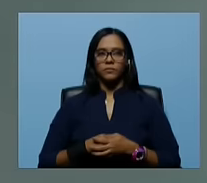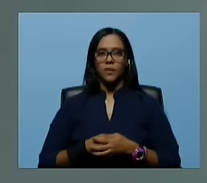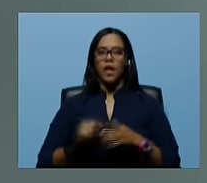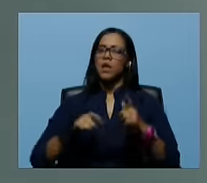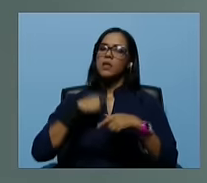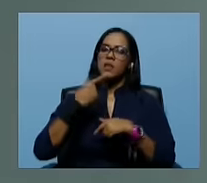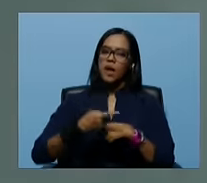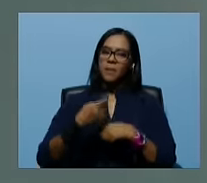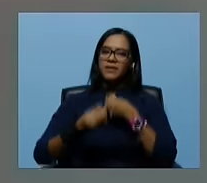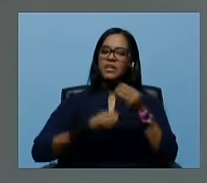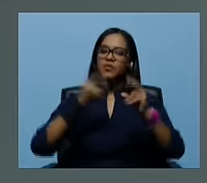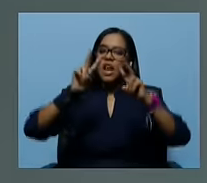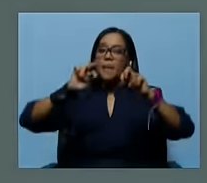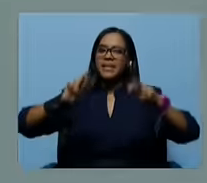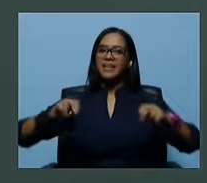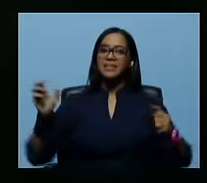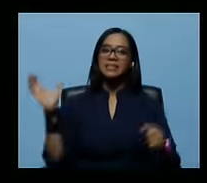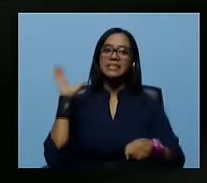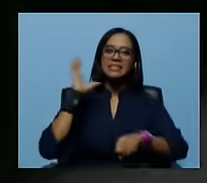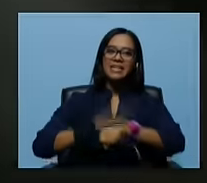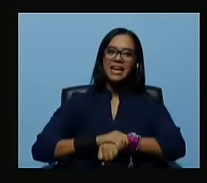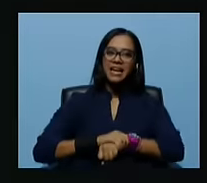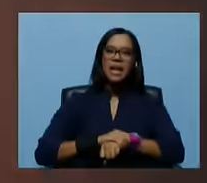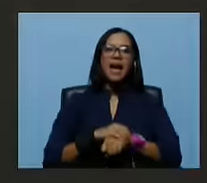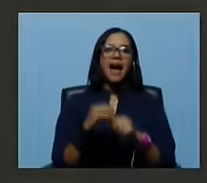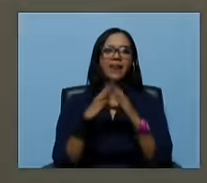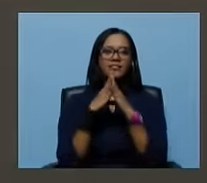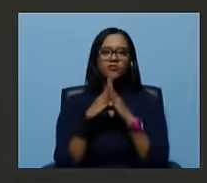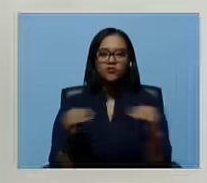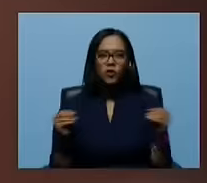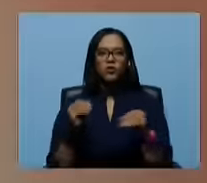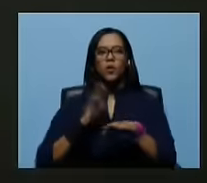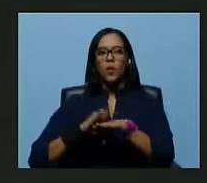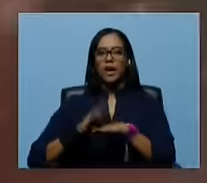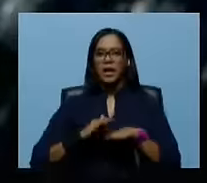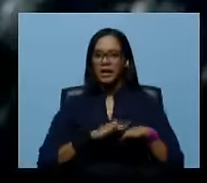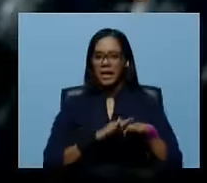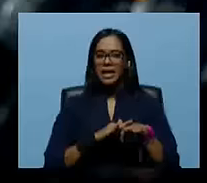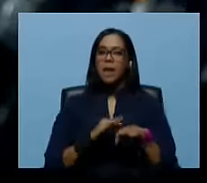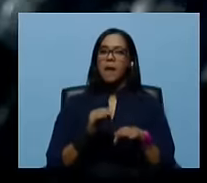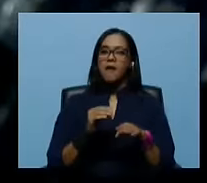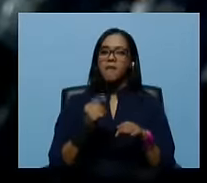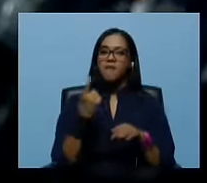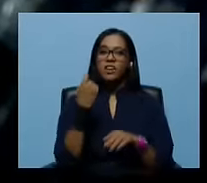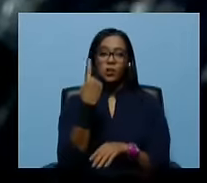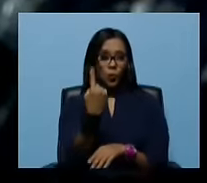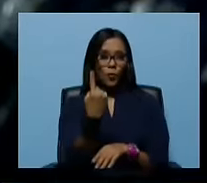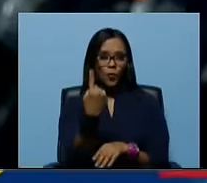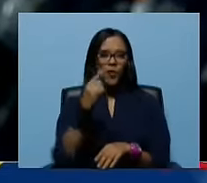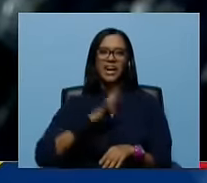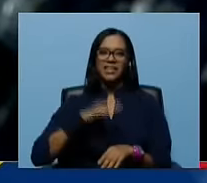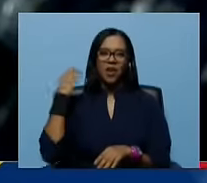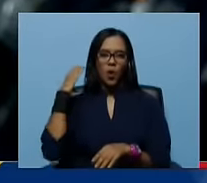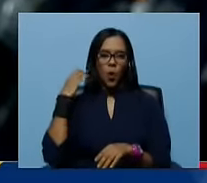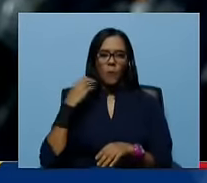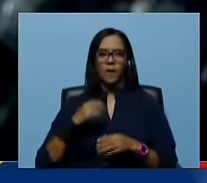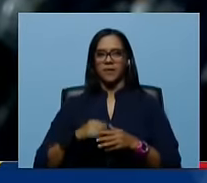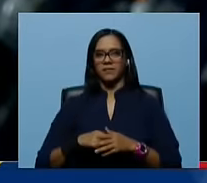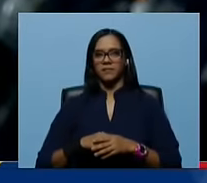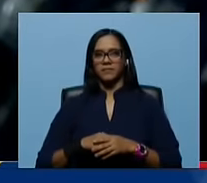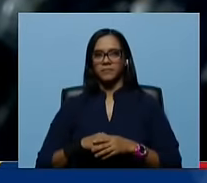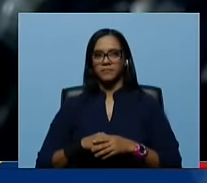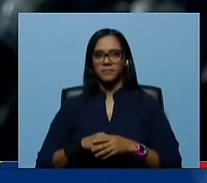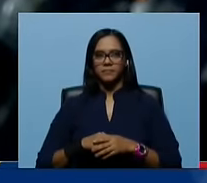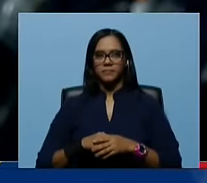Después se hizo la investigación, se capturaron a todos los autores materiales, salvo a uno, que está en Colombia todavía.